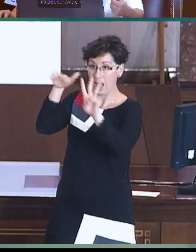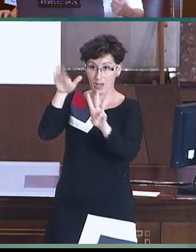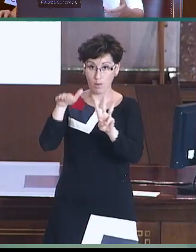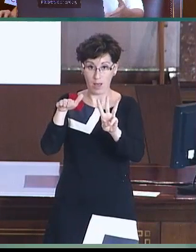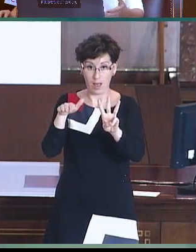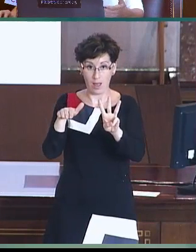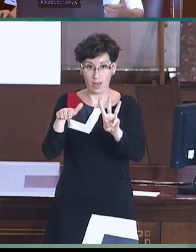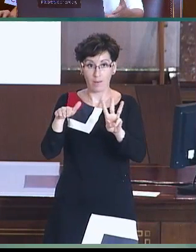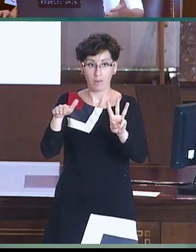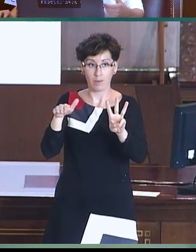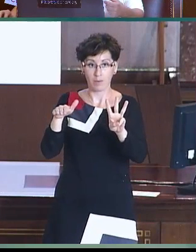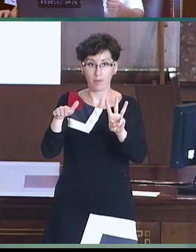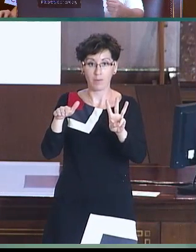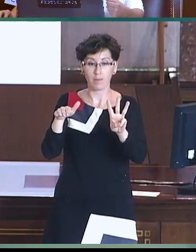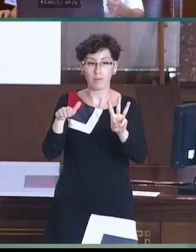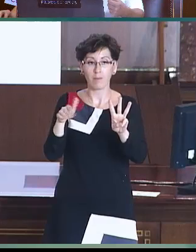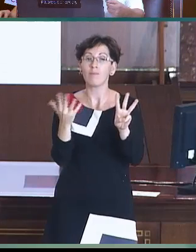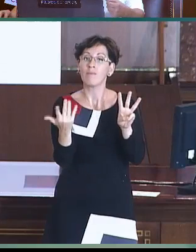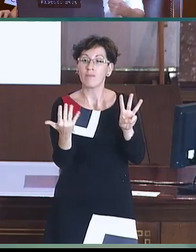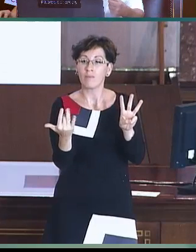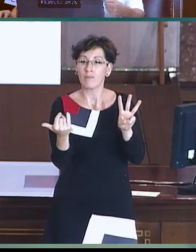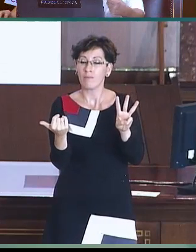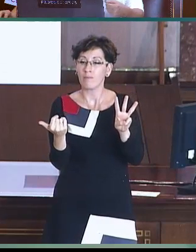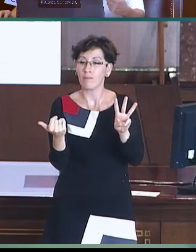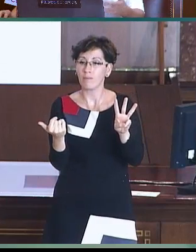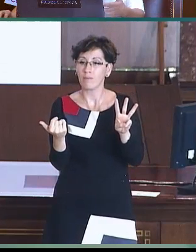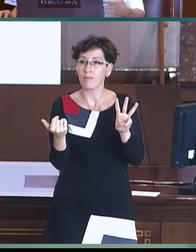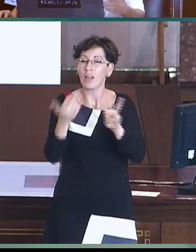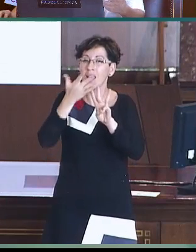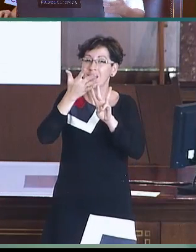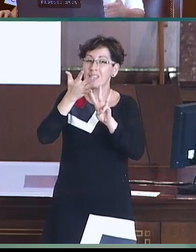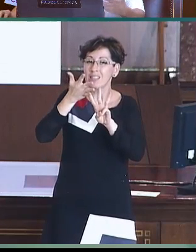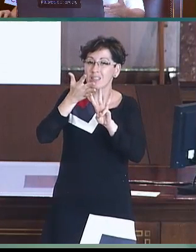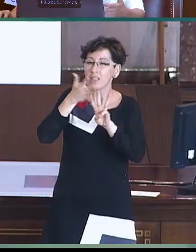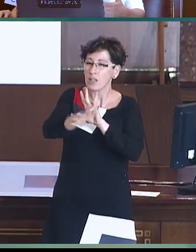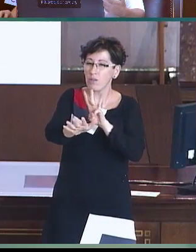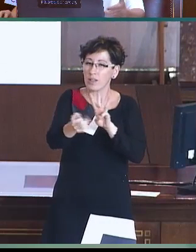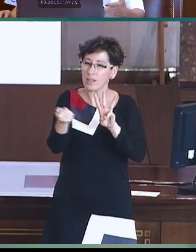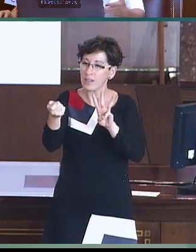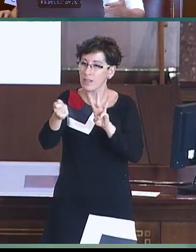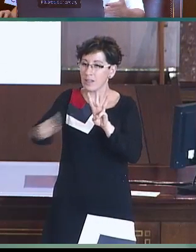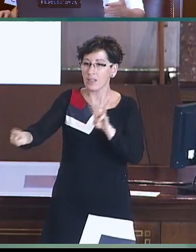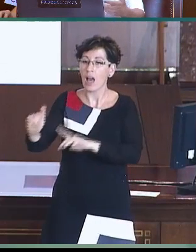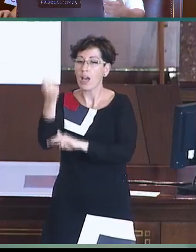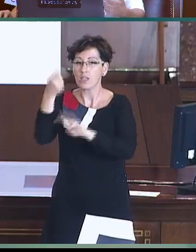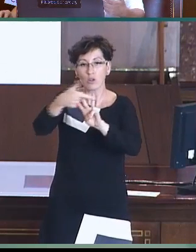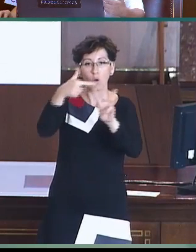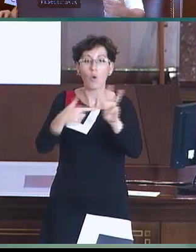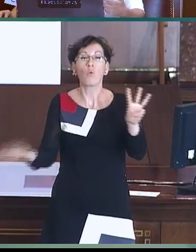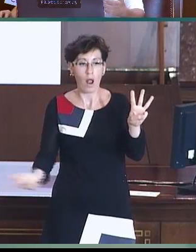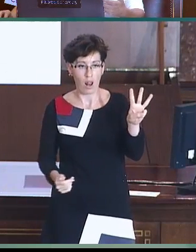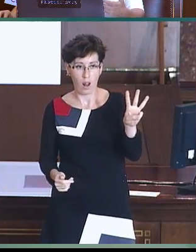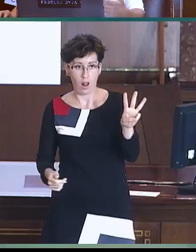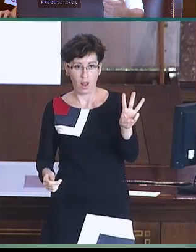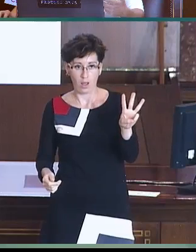victoria, ilusión, placer, ¿qué palabra tiene un significado más parecido a éxito? Podríais